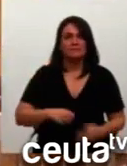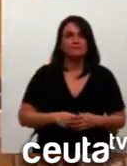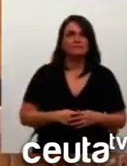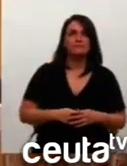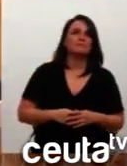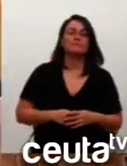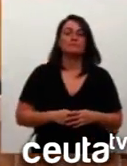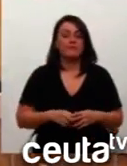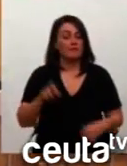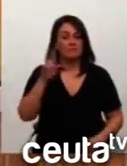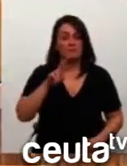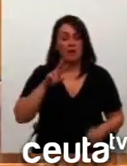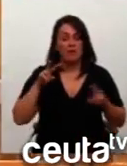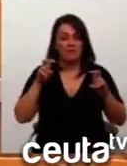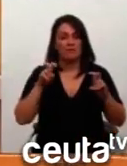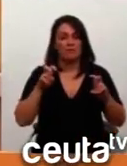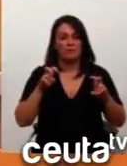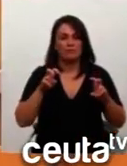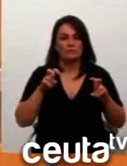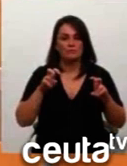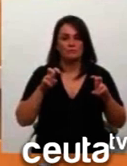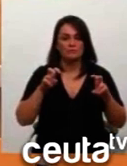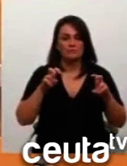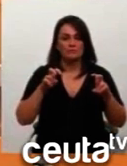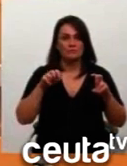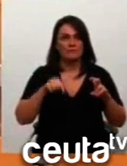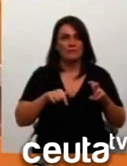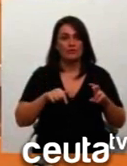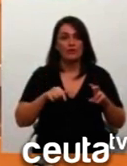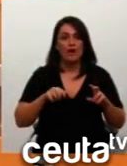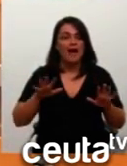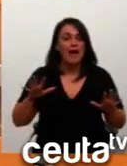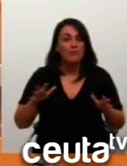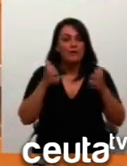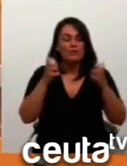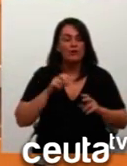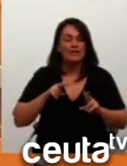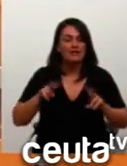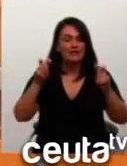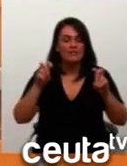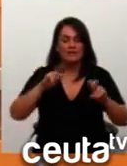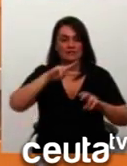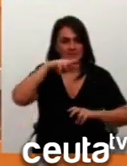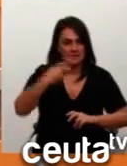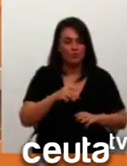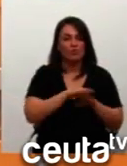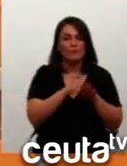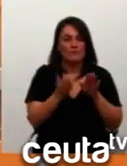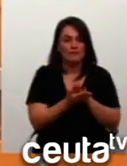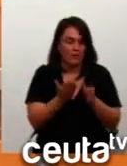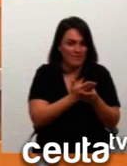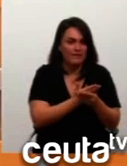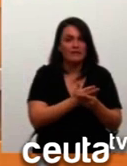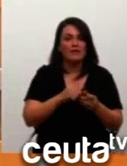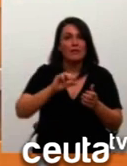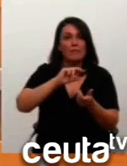Como le decía al principio también, se trata de la aprobación inicial de este segundo expediente de modificación de crédito. Usted presente las